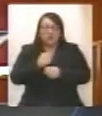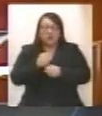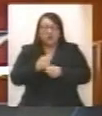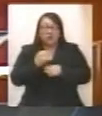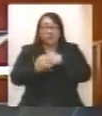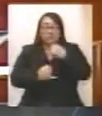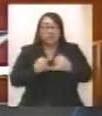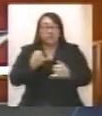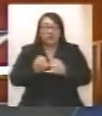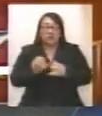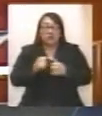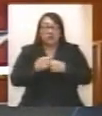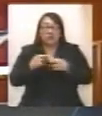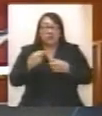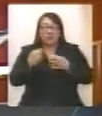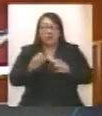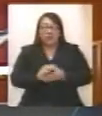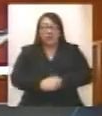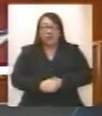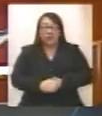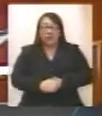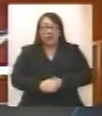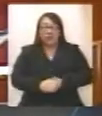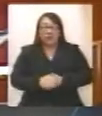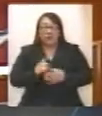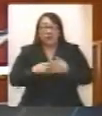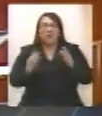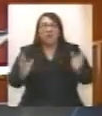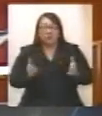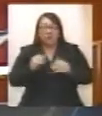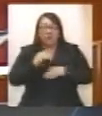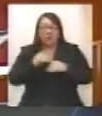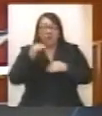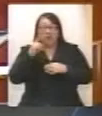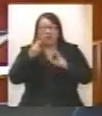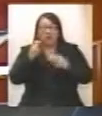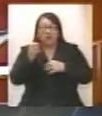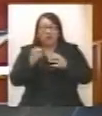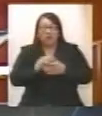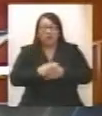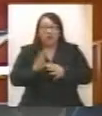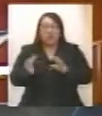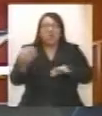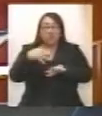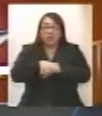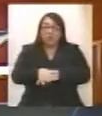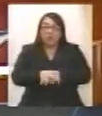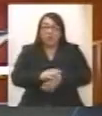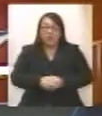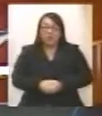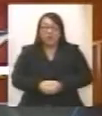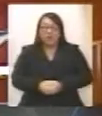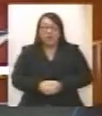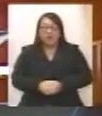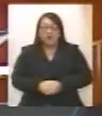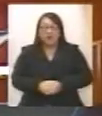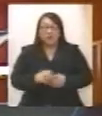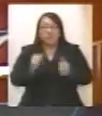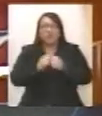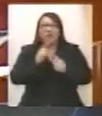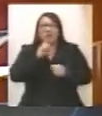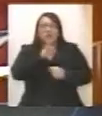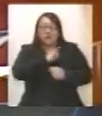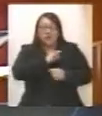estándares internacionales en políticas públicas que promueven un crecimiento económico inclusivo. Con